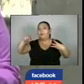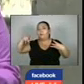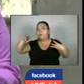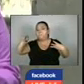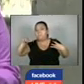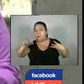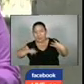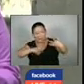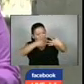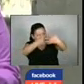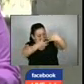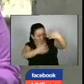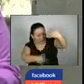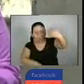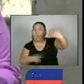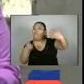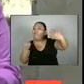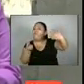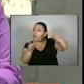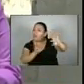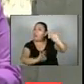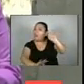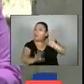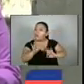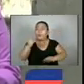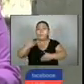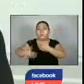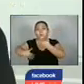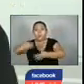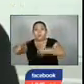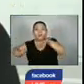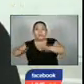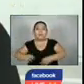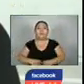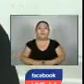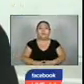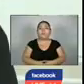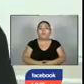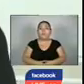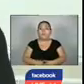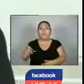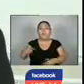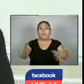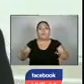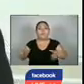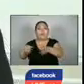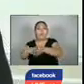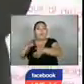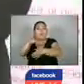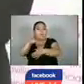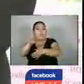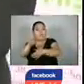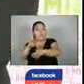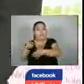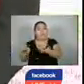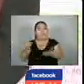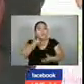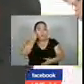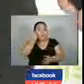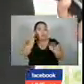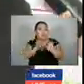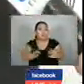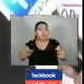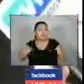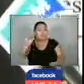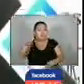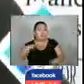con vacíos graves de procedimientos judiciales y administrativos. La Red para la Infancia y la Adolescencia de El Salvador dice